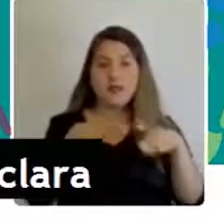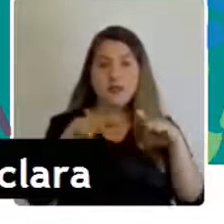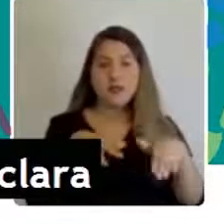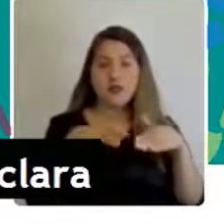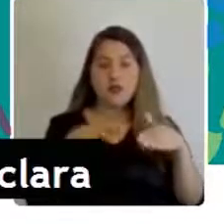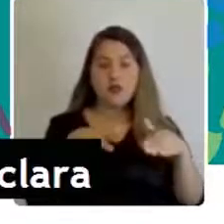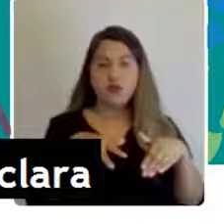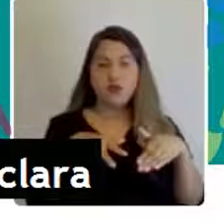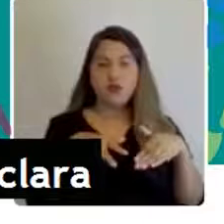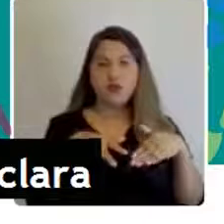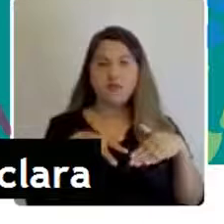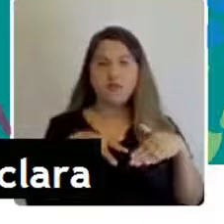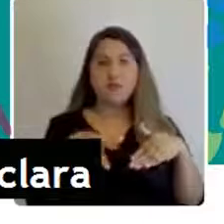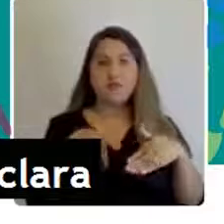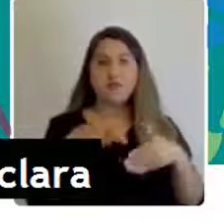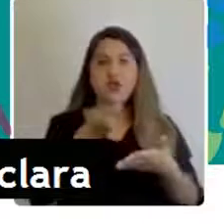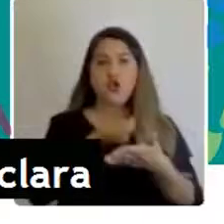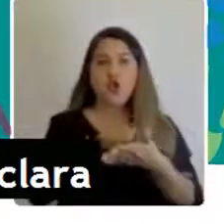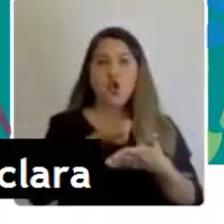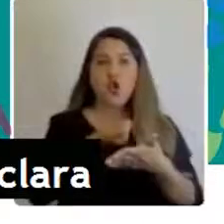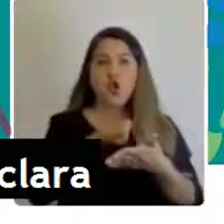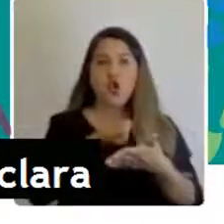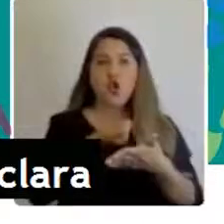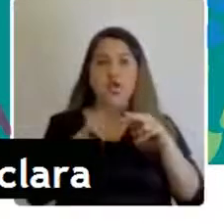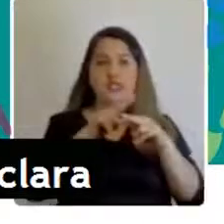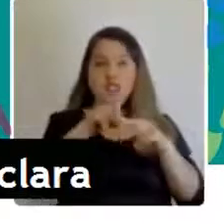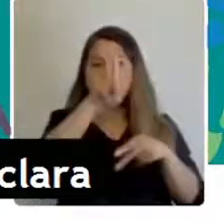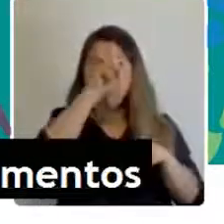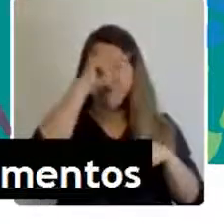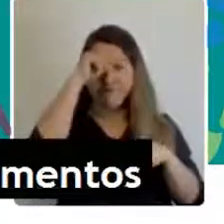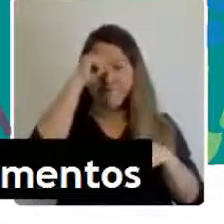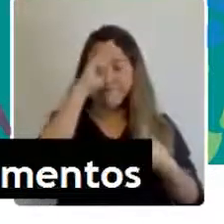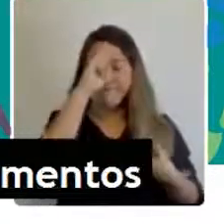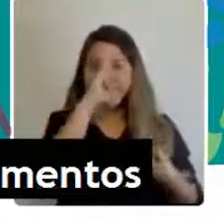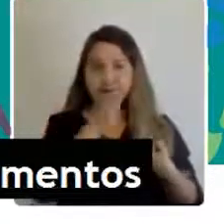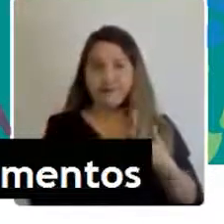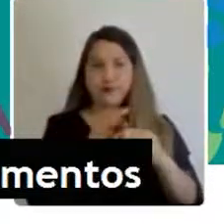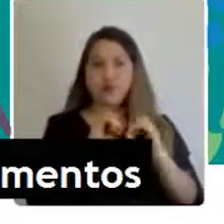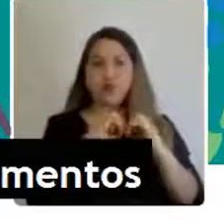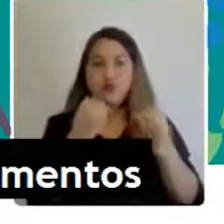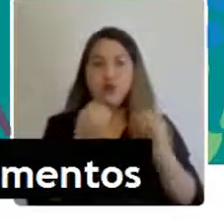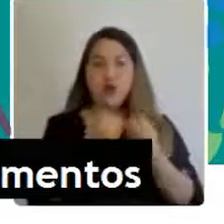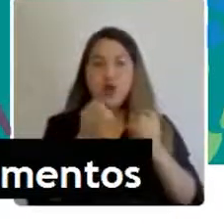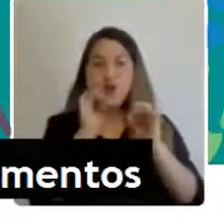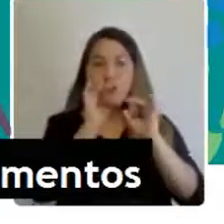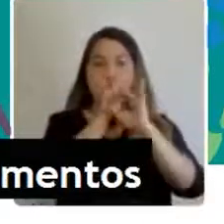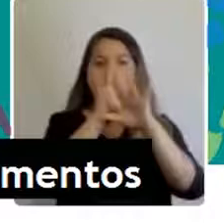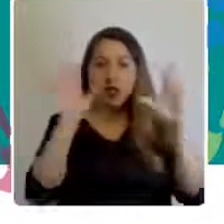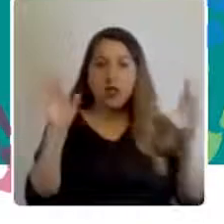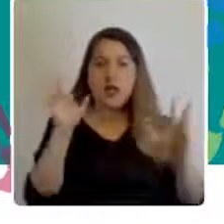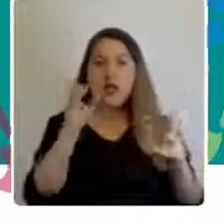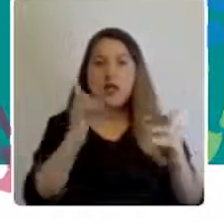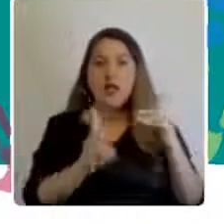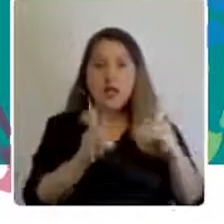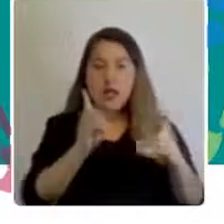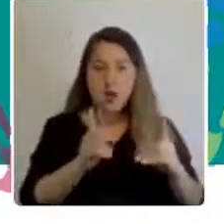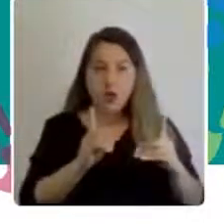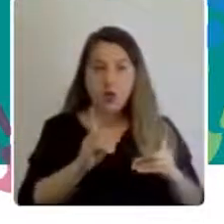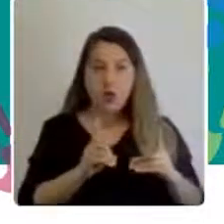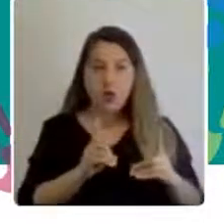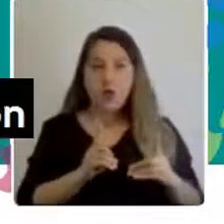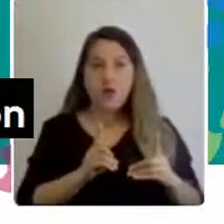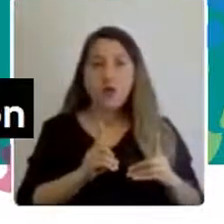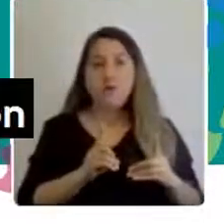las compras las hacían los hospitales directamente, sin una organización muy clara. Algunos hospitales compraban algún medicamento, otros hospitales compraban